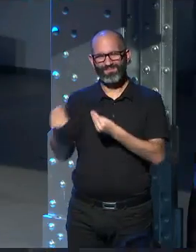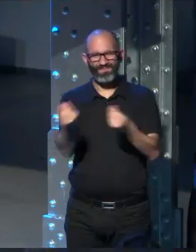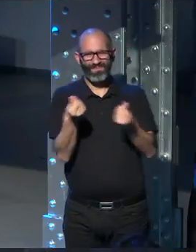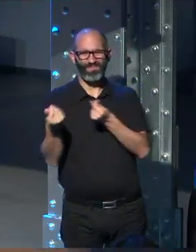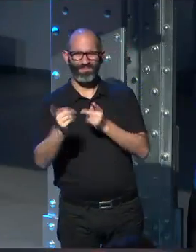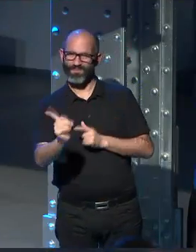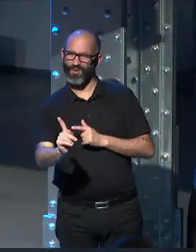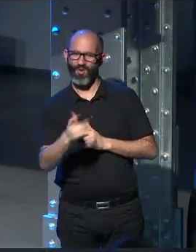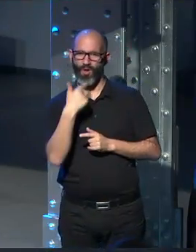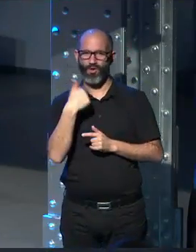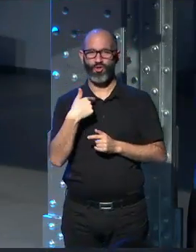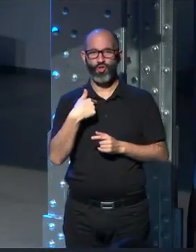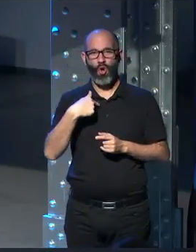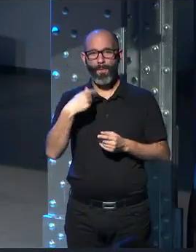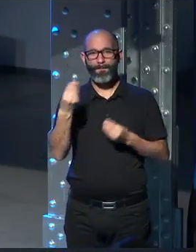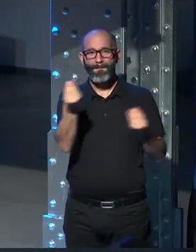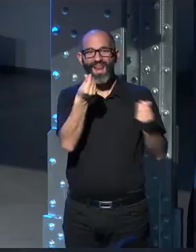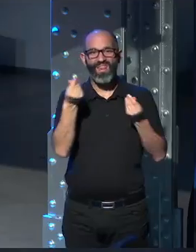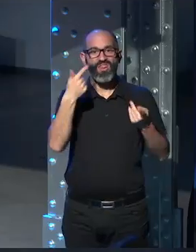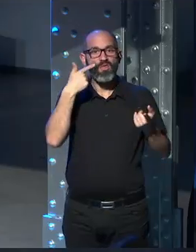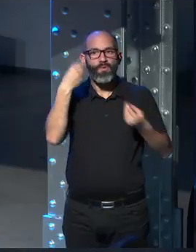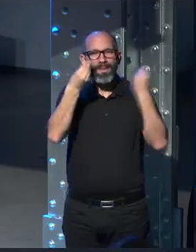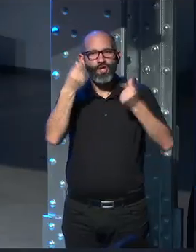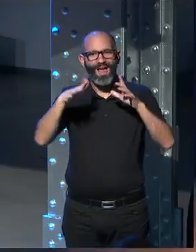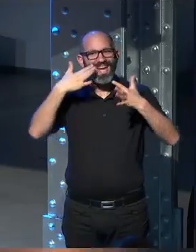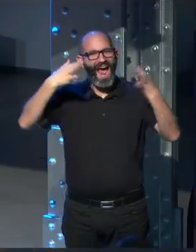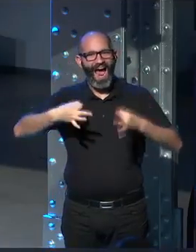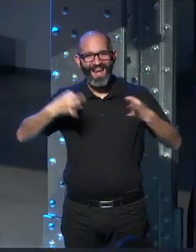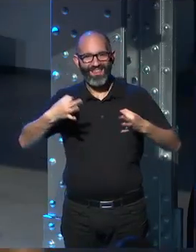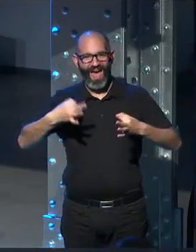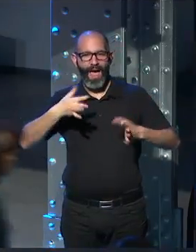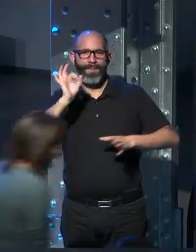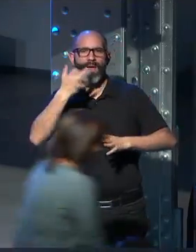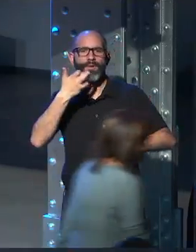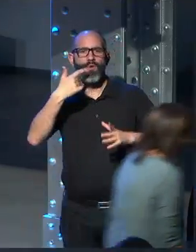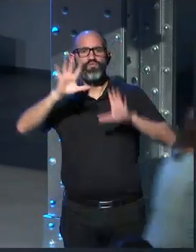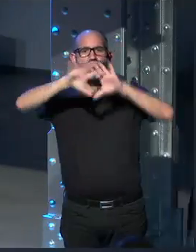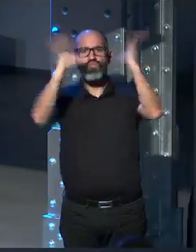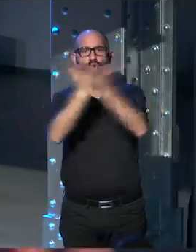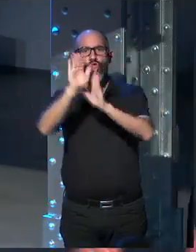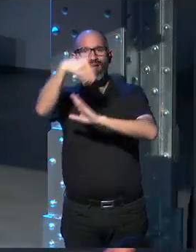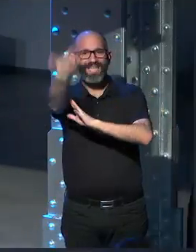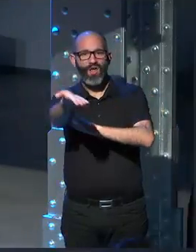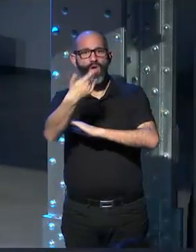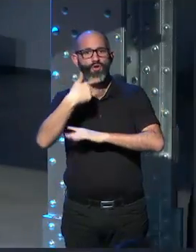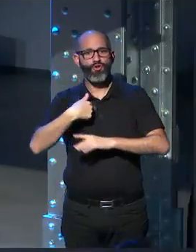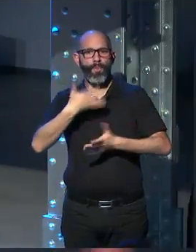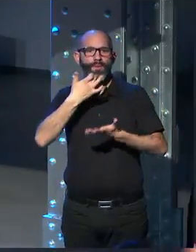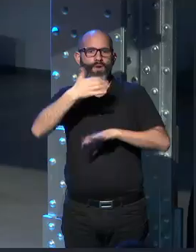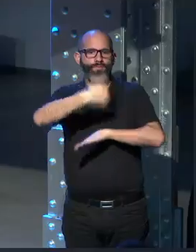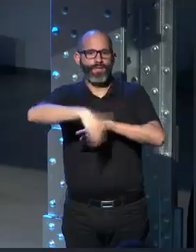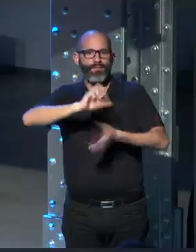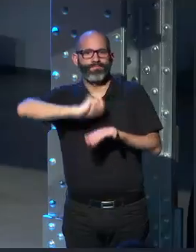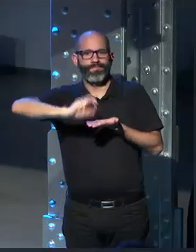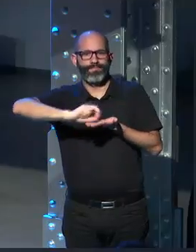ver, nuestra percepción de la realidad tampoco está tan desconectada del mundo exterior porque vamos andando por una